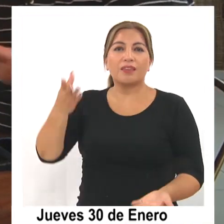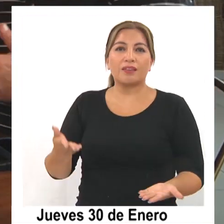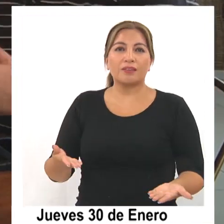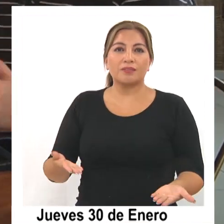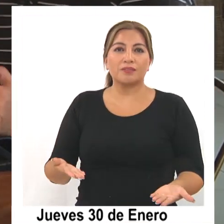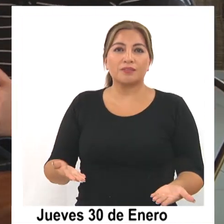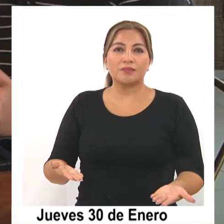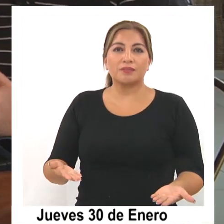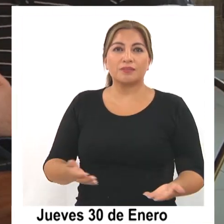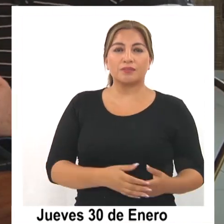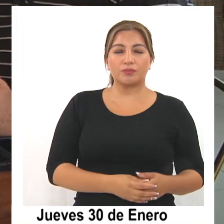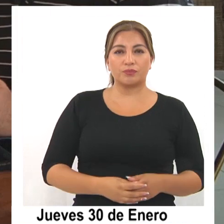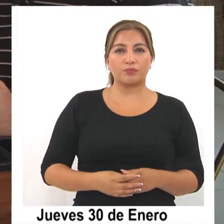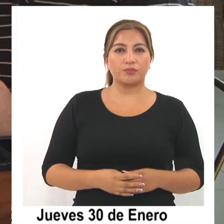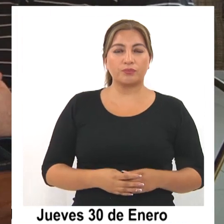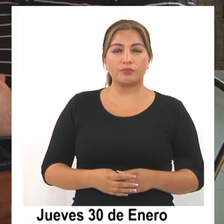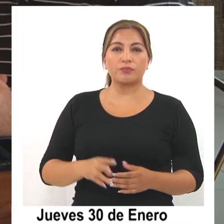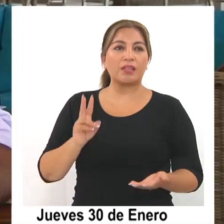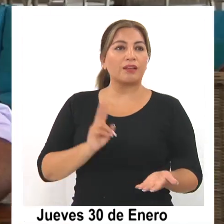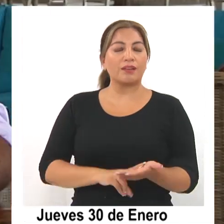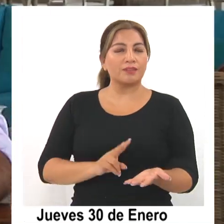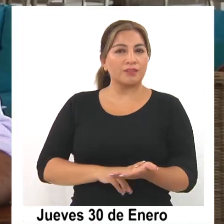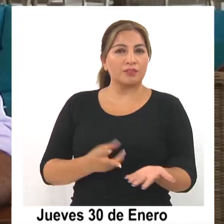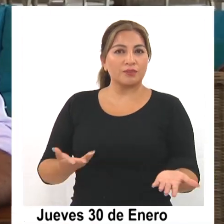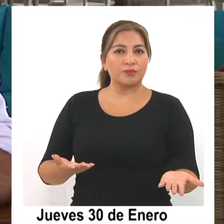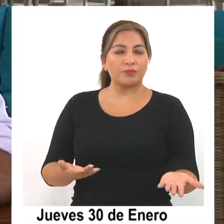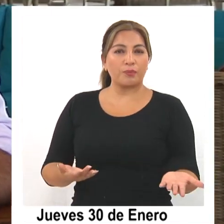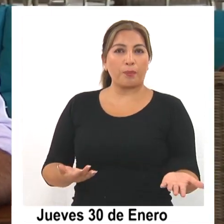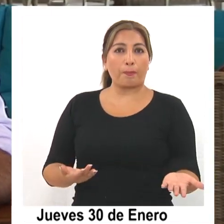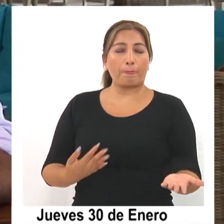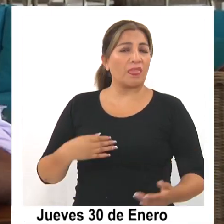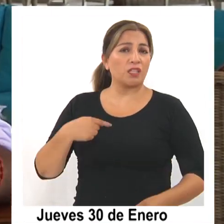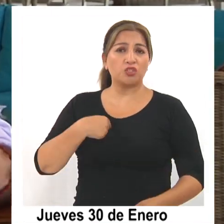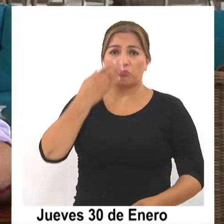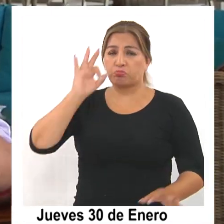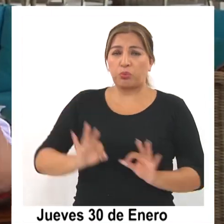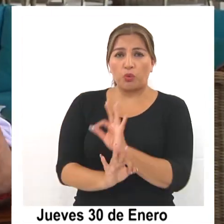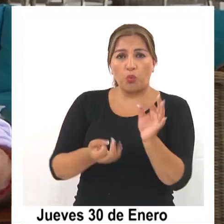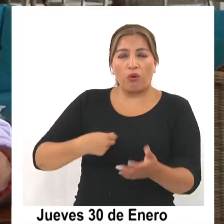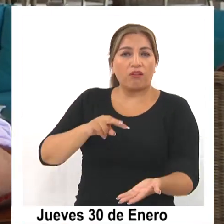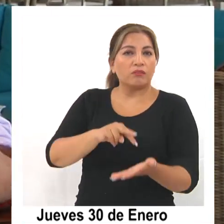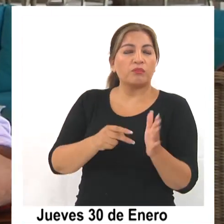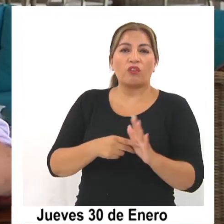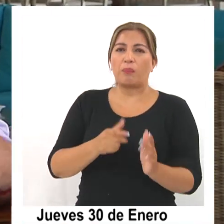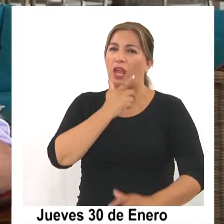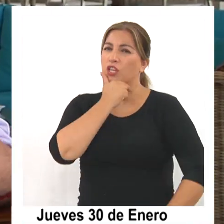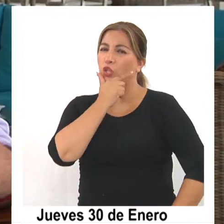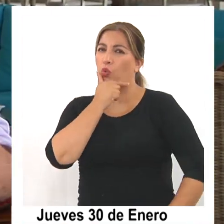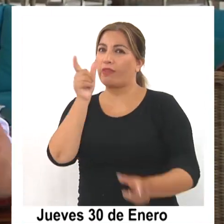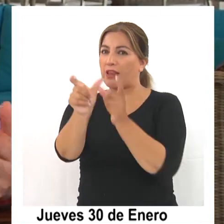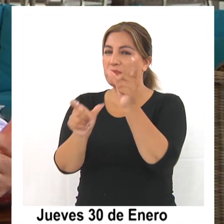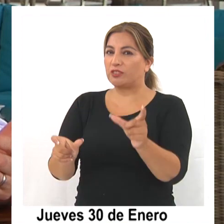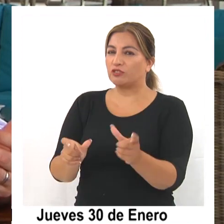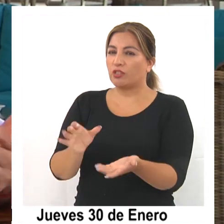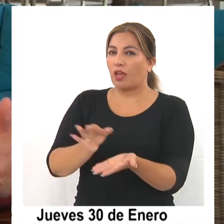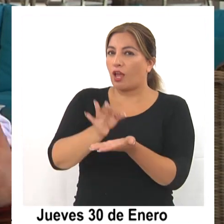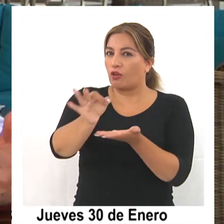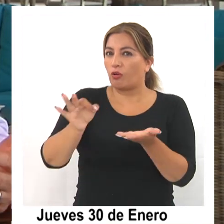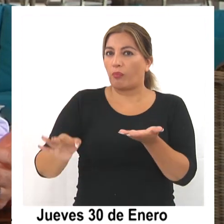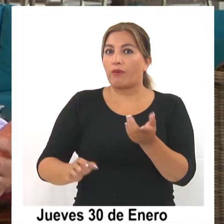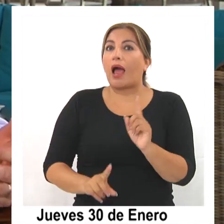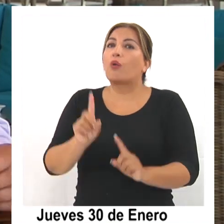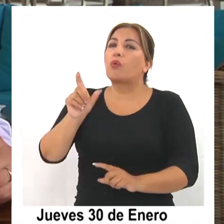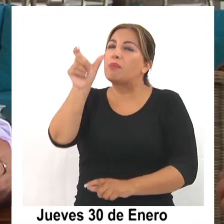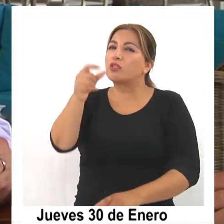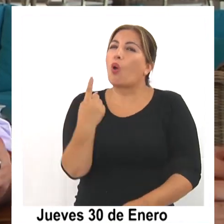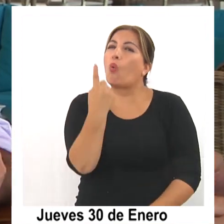es el beneficio que existe? La verdad es que no he tenido problemas ni cuestionamientos por supuesto que alguien alguna vez